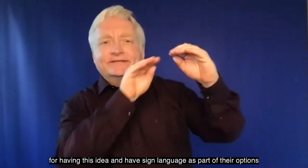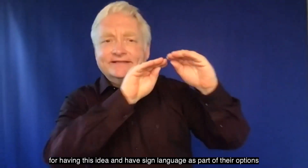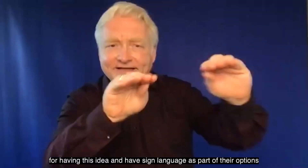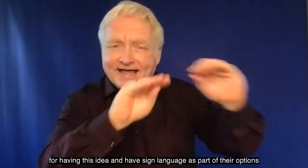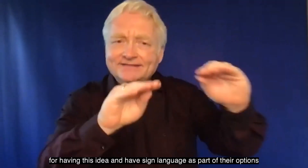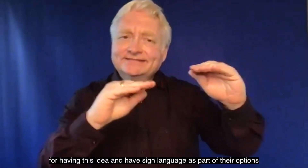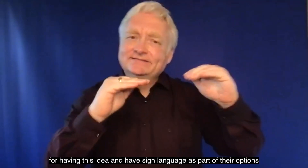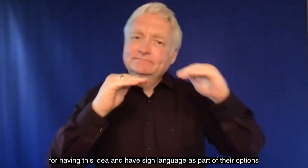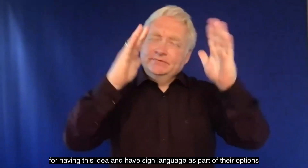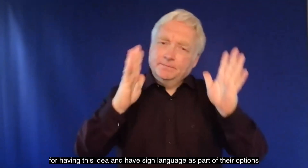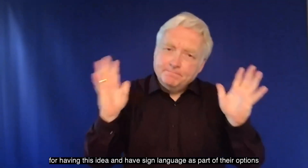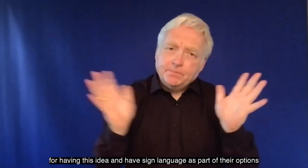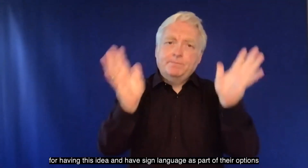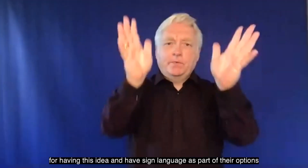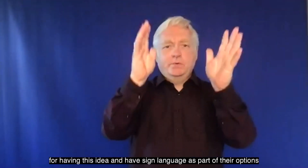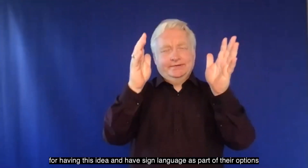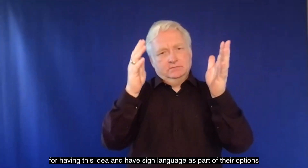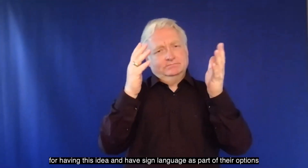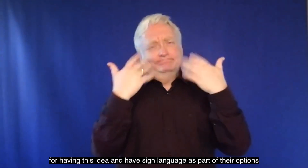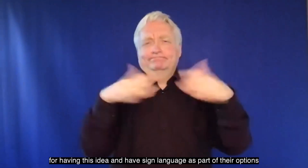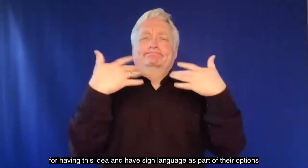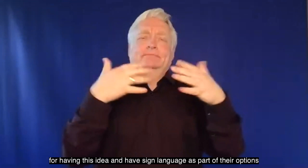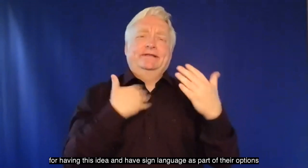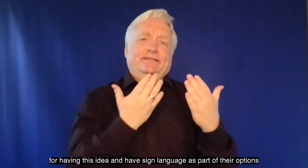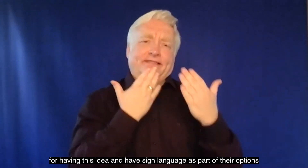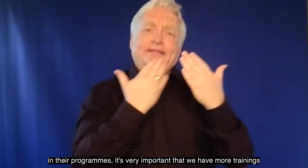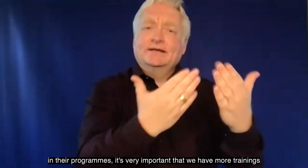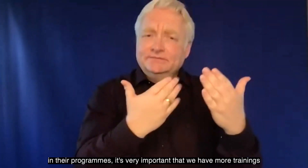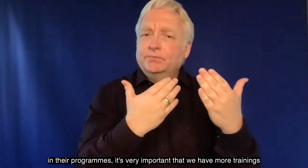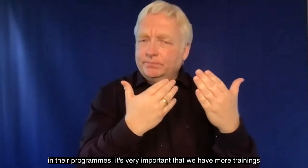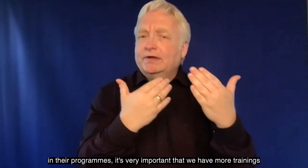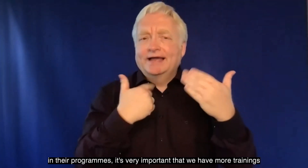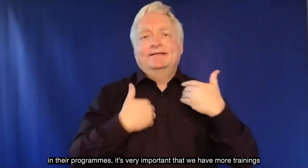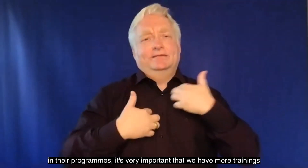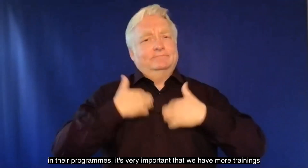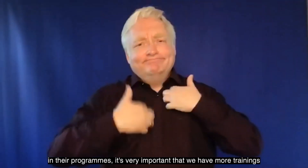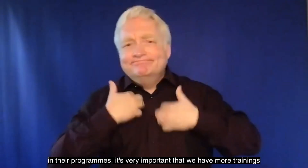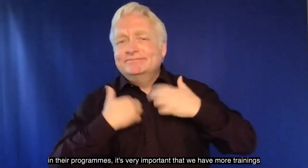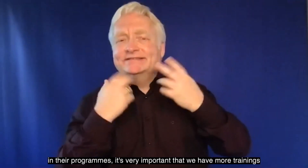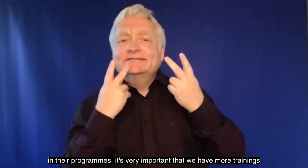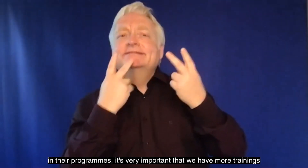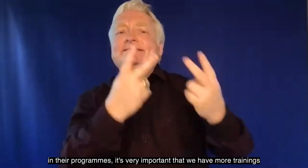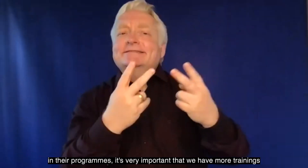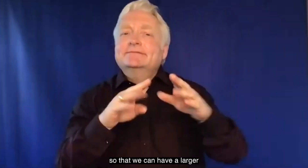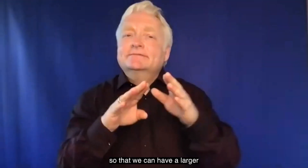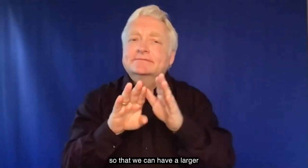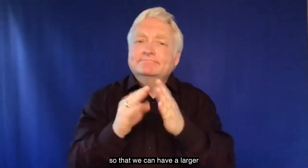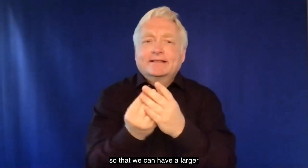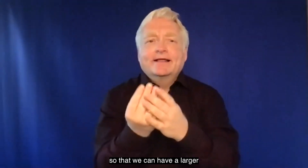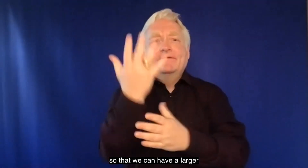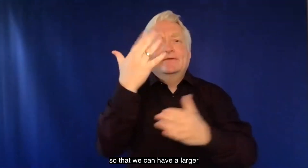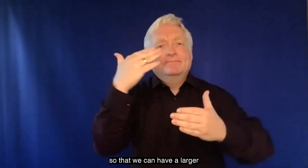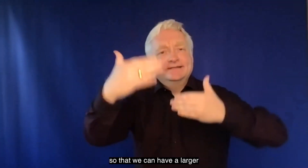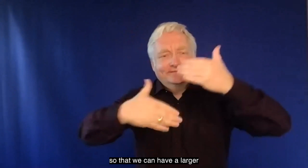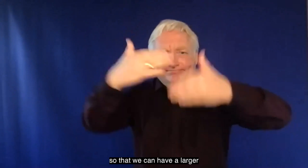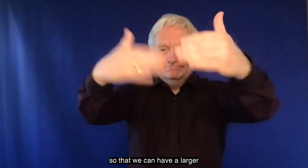en formación para que después esto se pueda ver trasladado en un mayor número de profesionales trabajando en congresos y